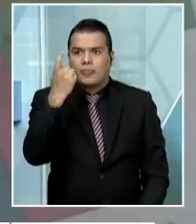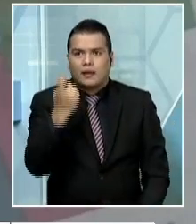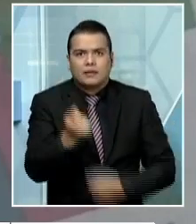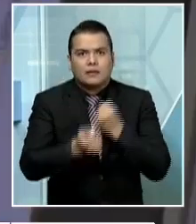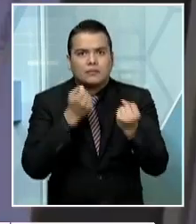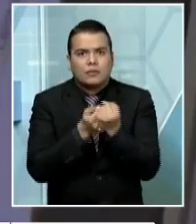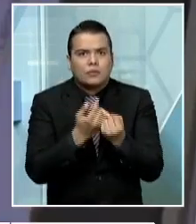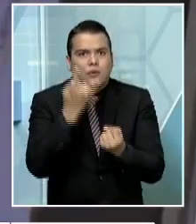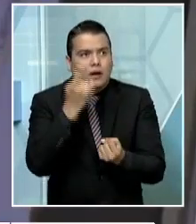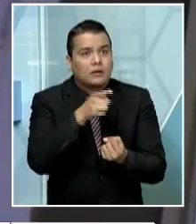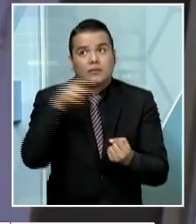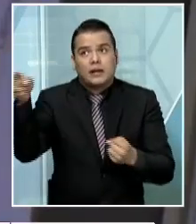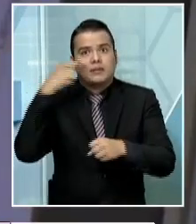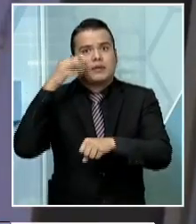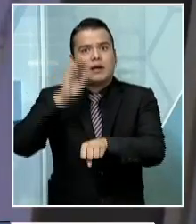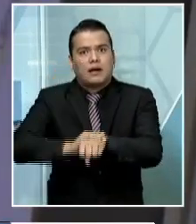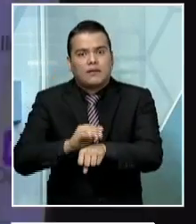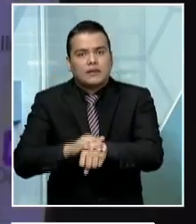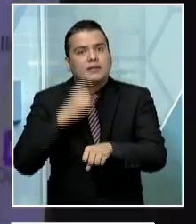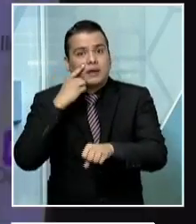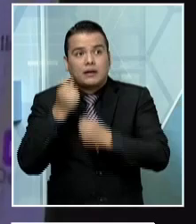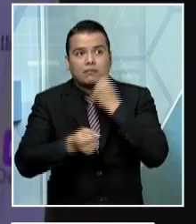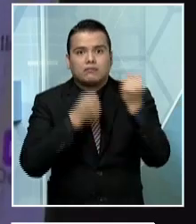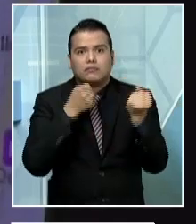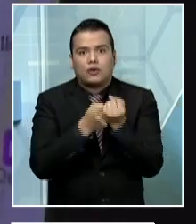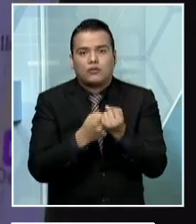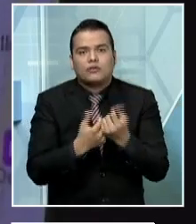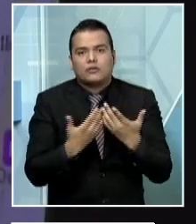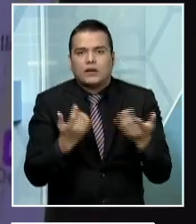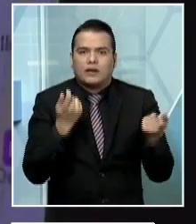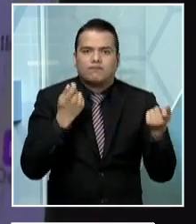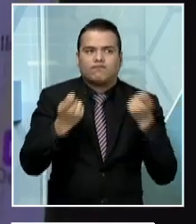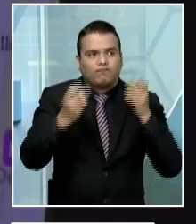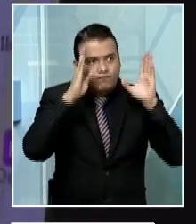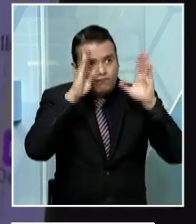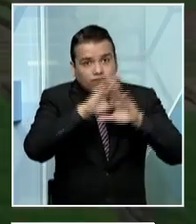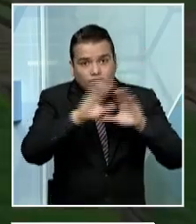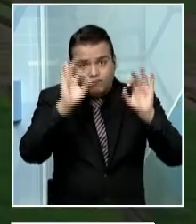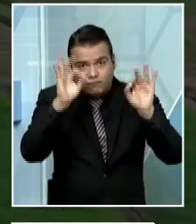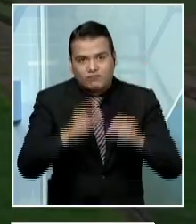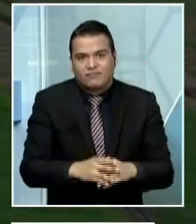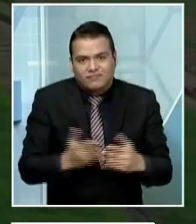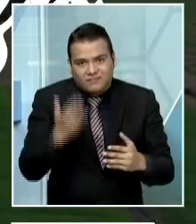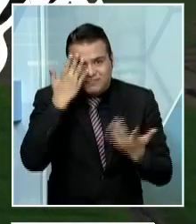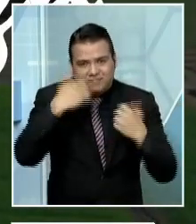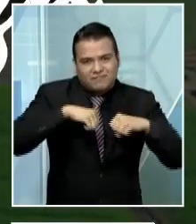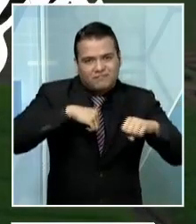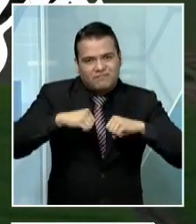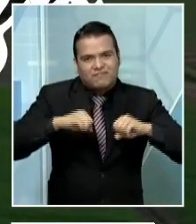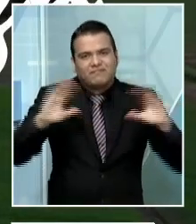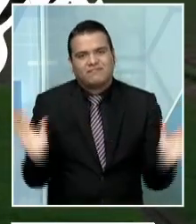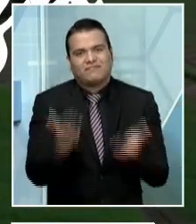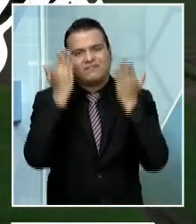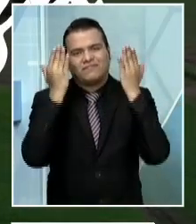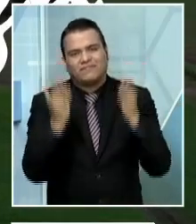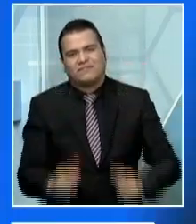podemos direccionar a la unidad más cercana para que vaya y pueda realizar las primeras atenciones. Porque con Pujanza, Mi